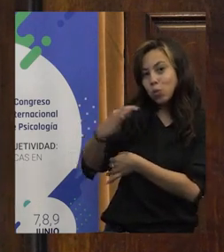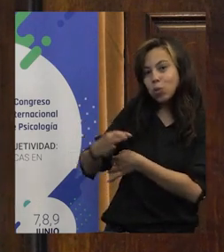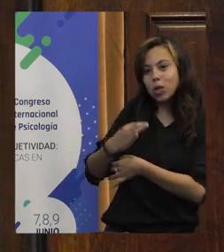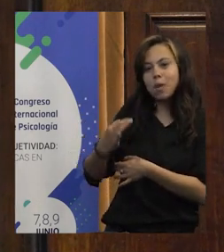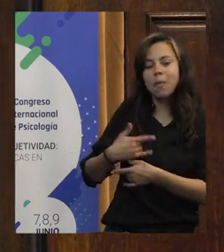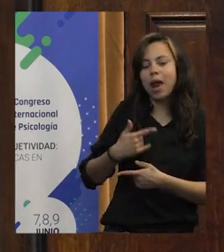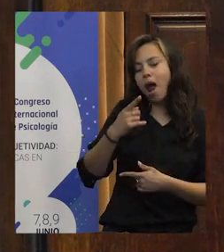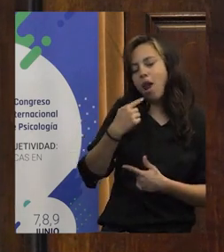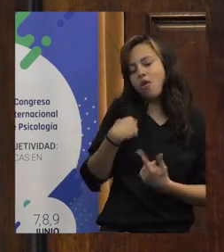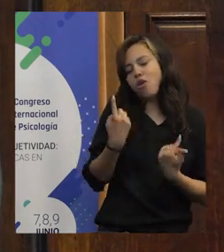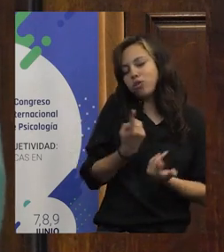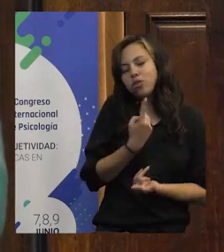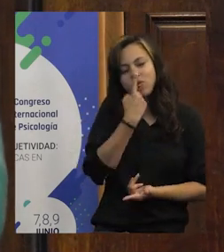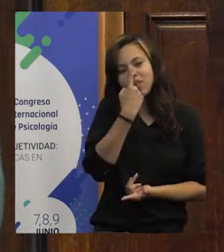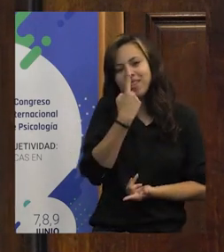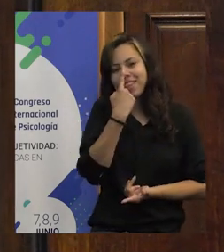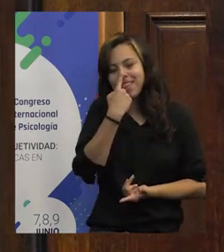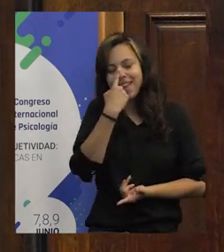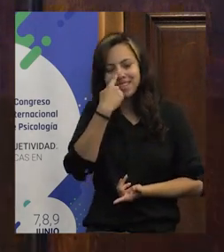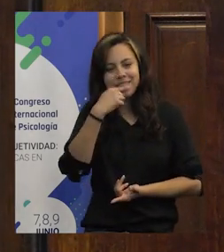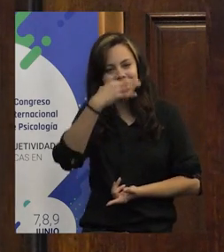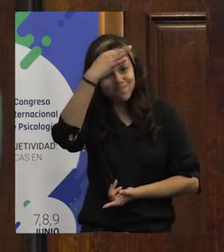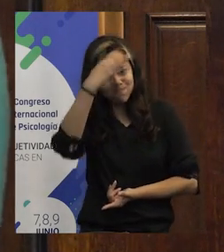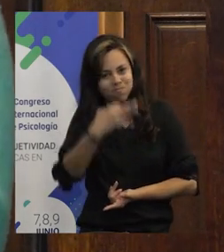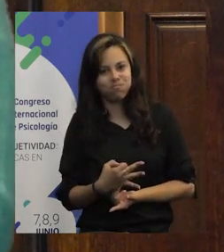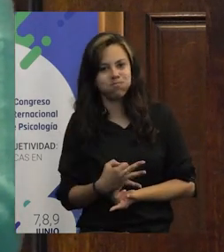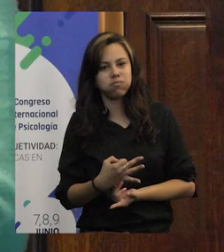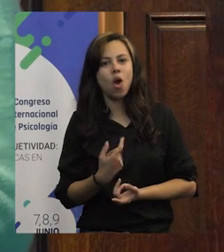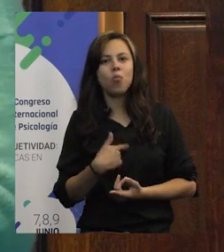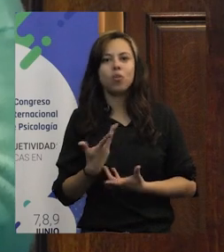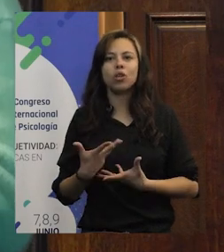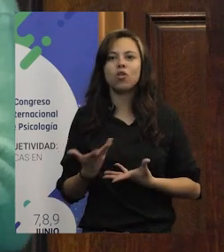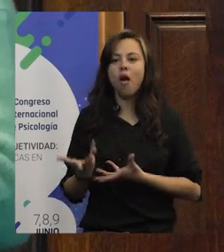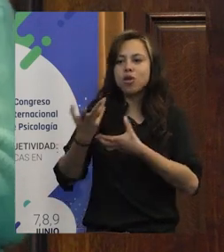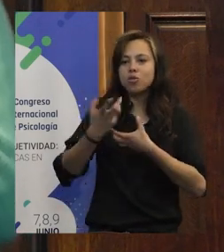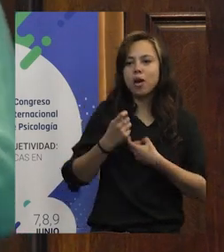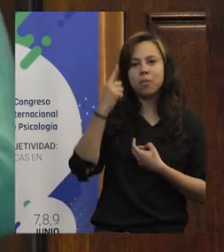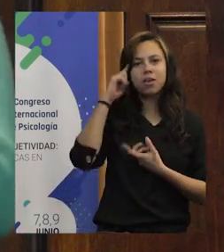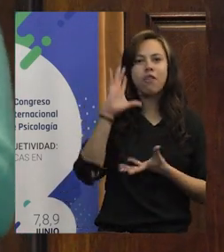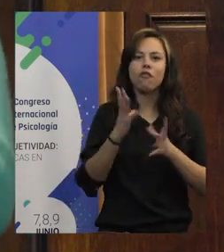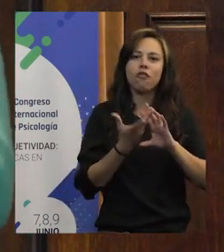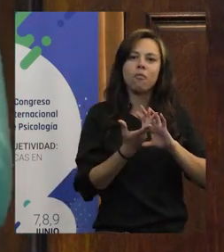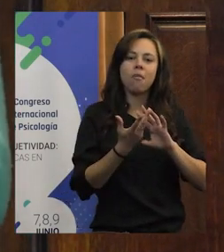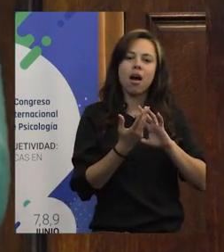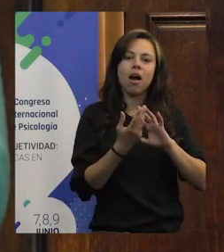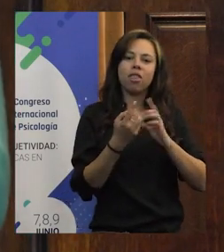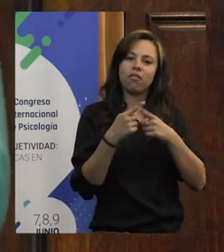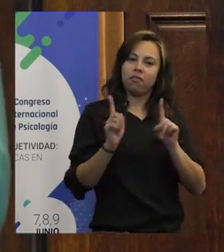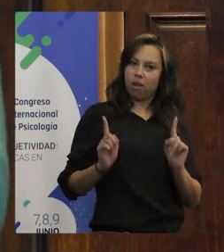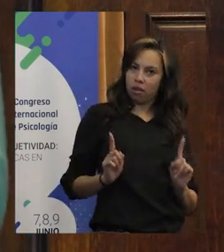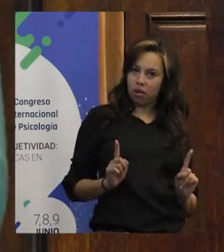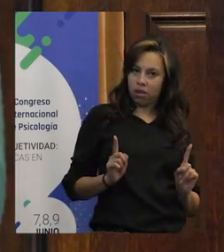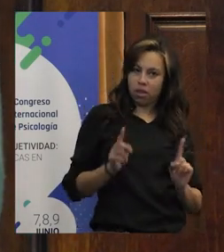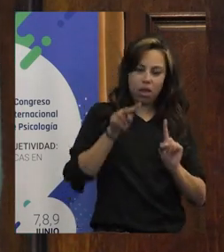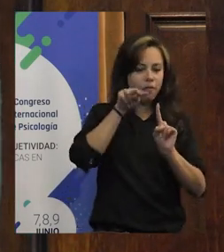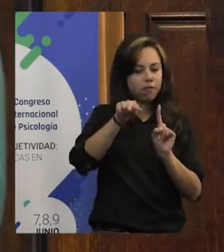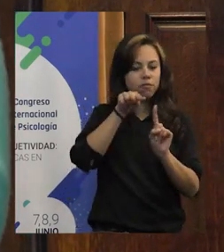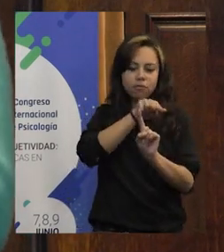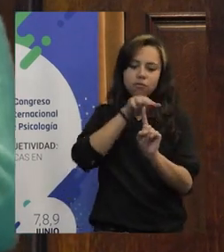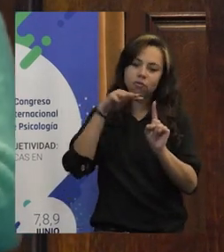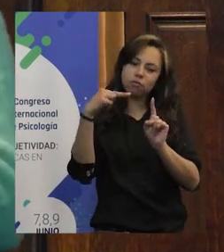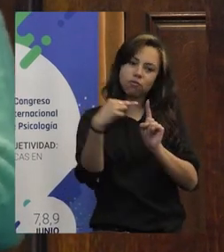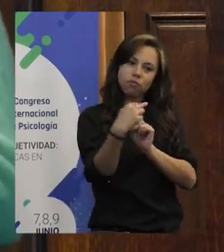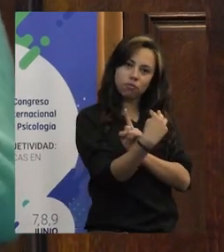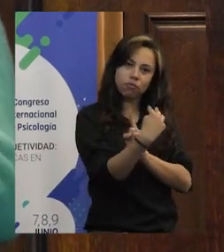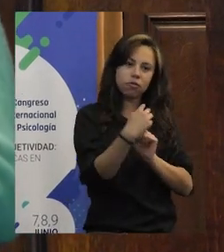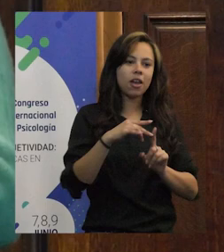que es radical, porque nos está invitando a pensar de otros modos. Así que, bueno, agradezco en mi